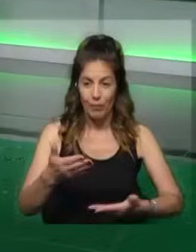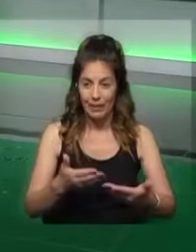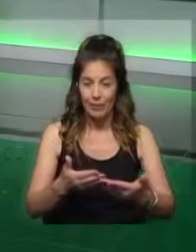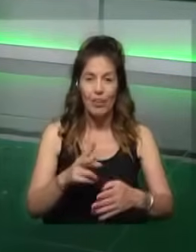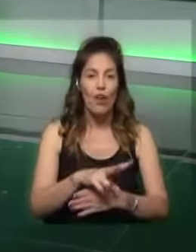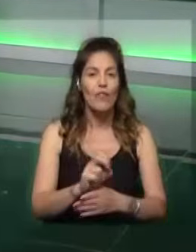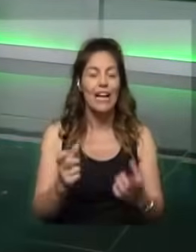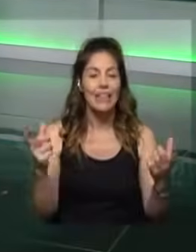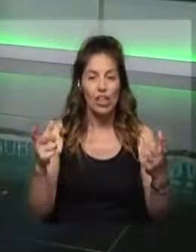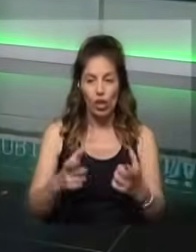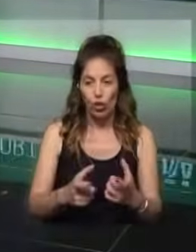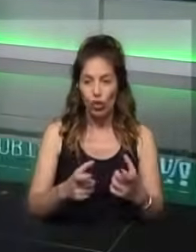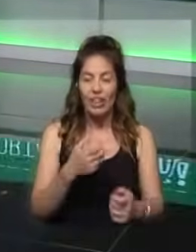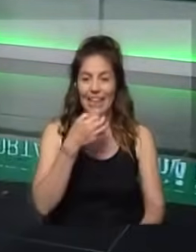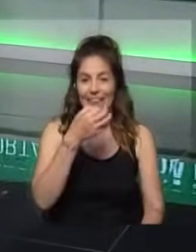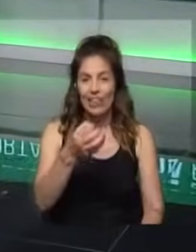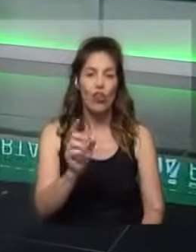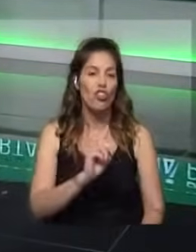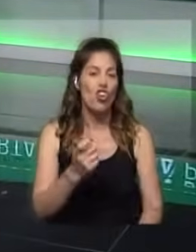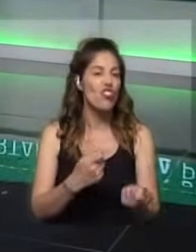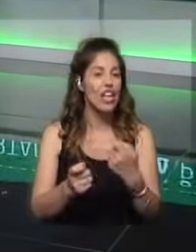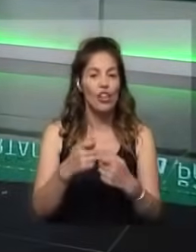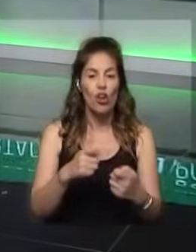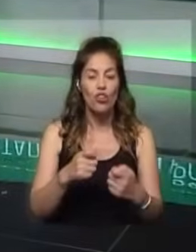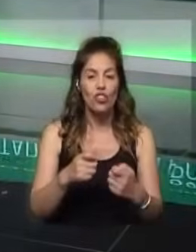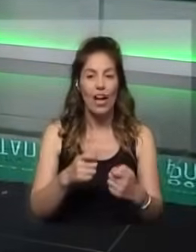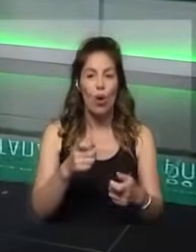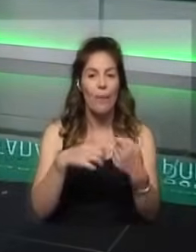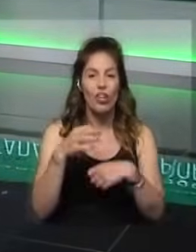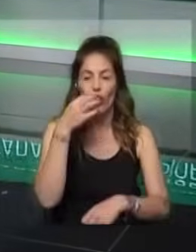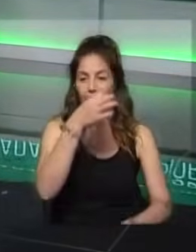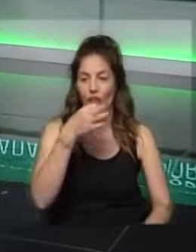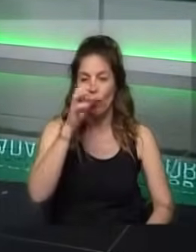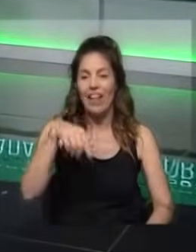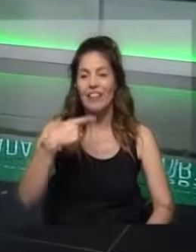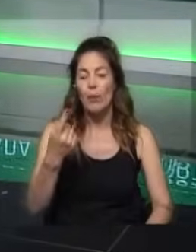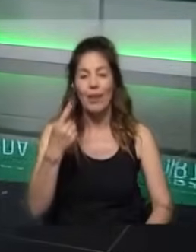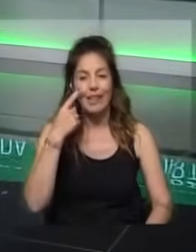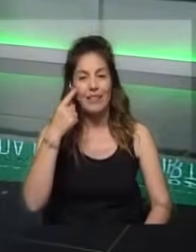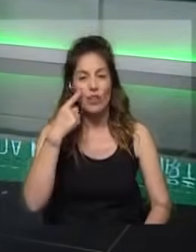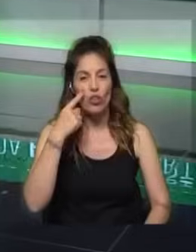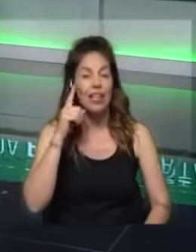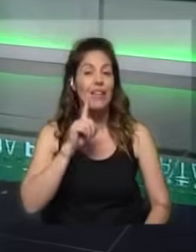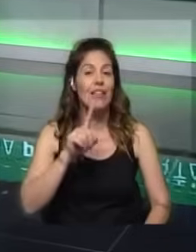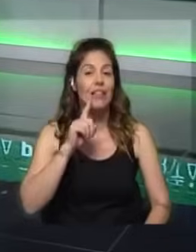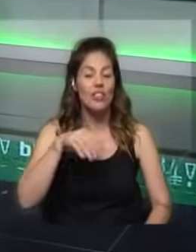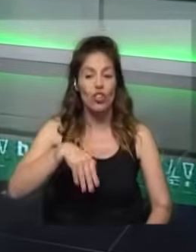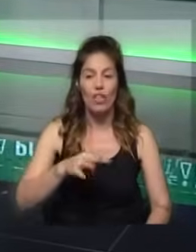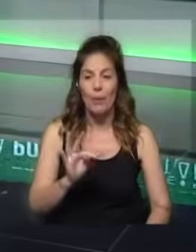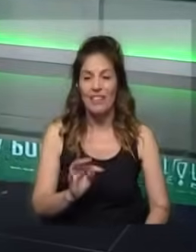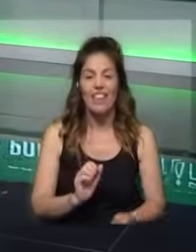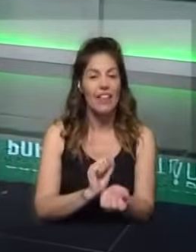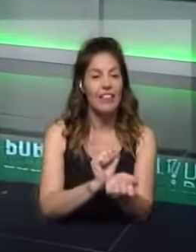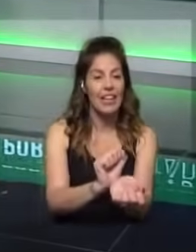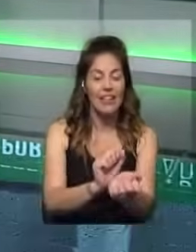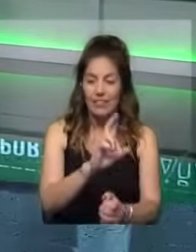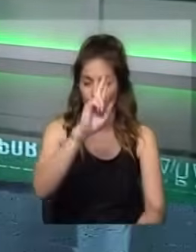fiscal de corte Juan Gómez dijo que no negocia con narcotraficantes luego de que trascendiera la intención de Sebastián marcet de entregarse